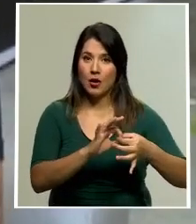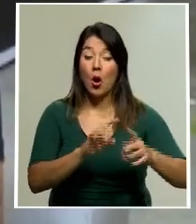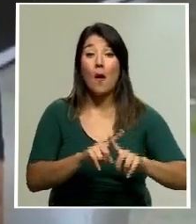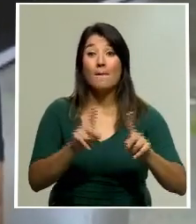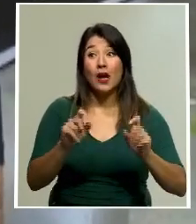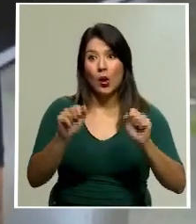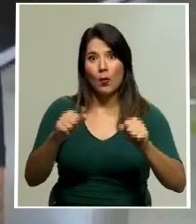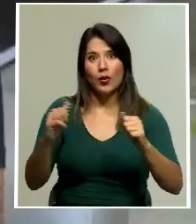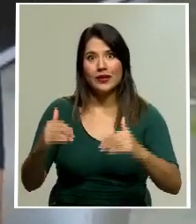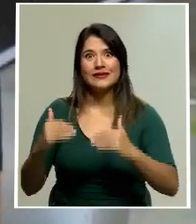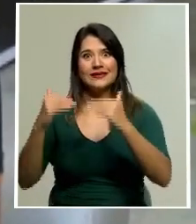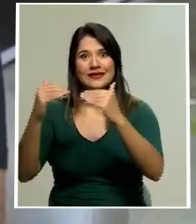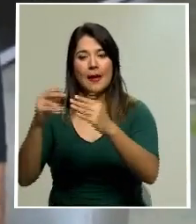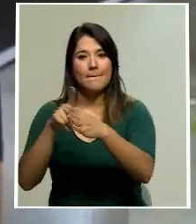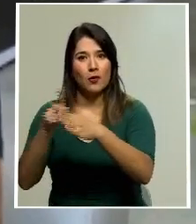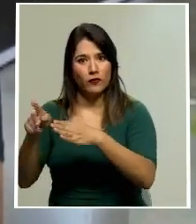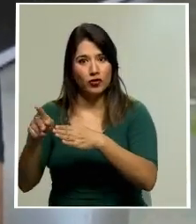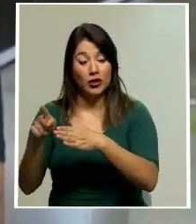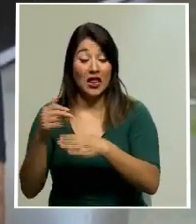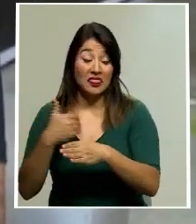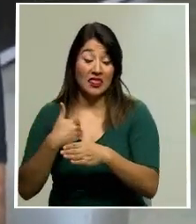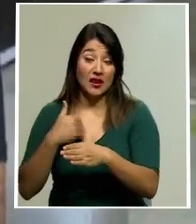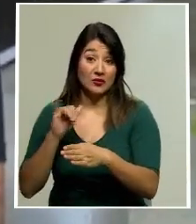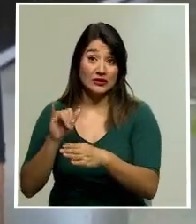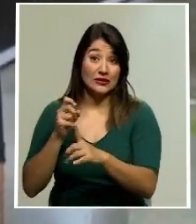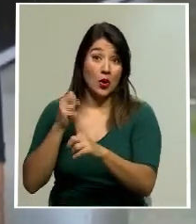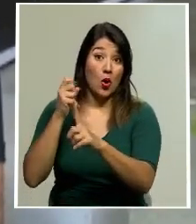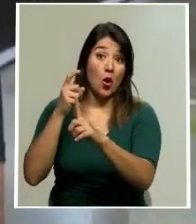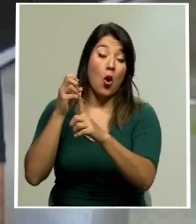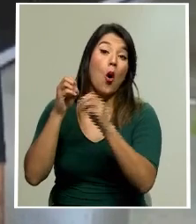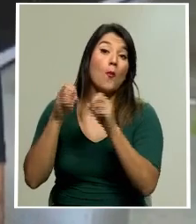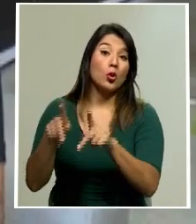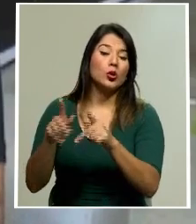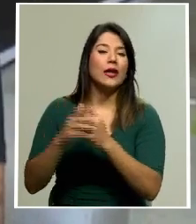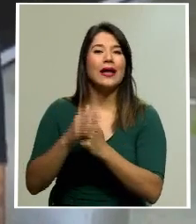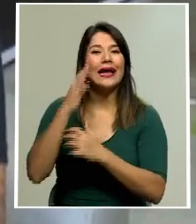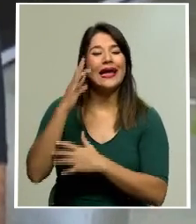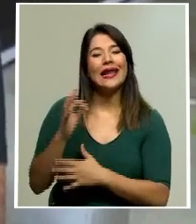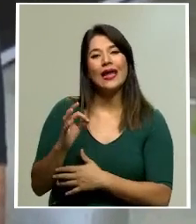a boxeo profesional. Entonces, por lo menos tenemos esa dicha por ahora. Creo